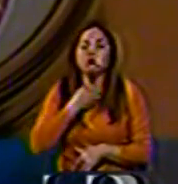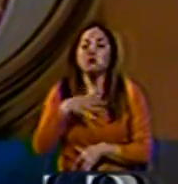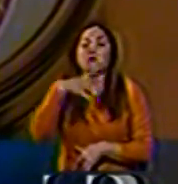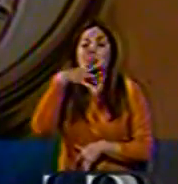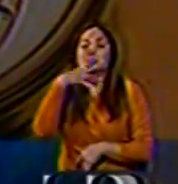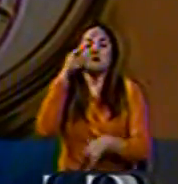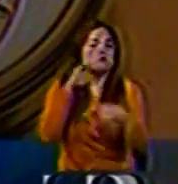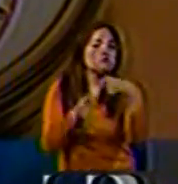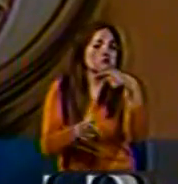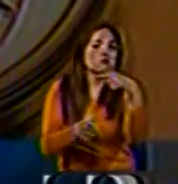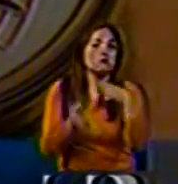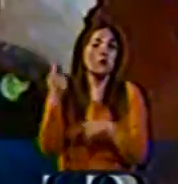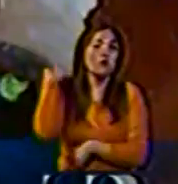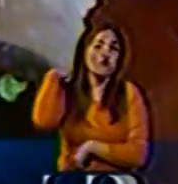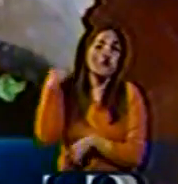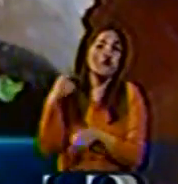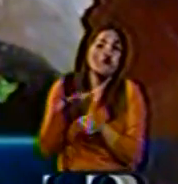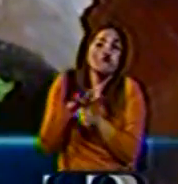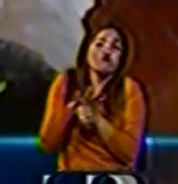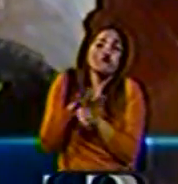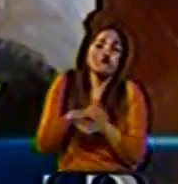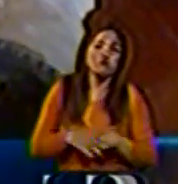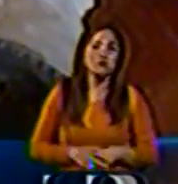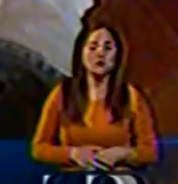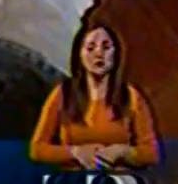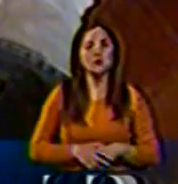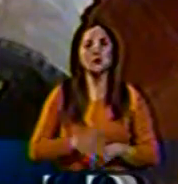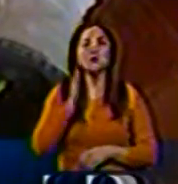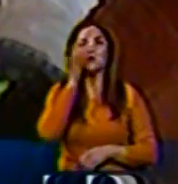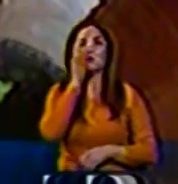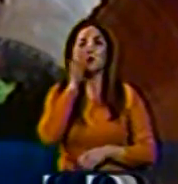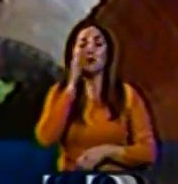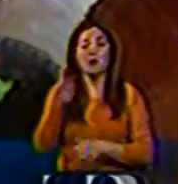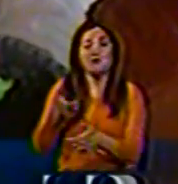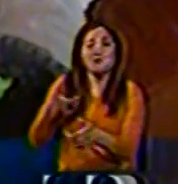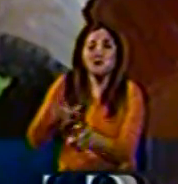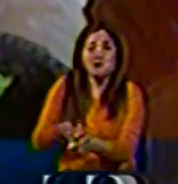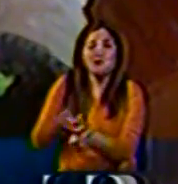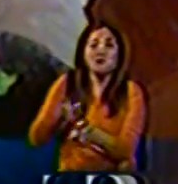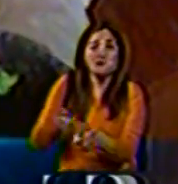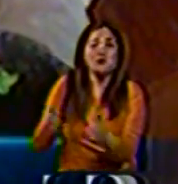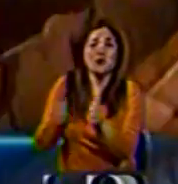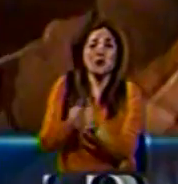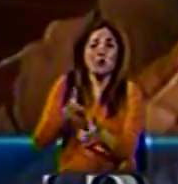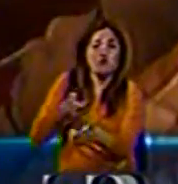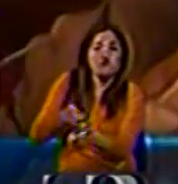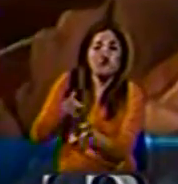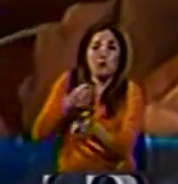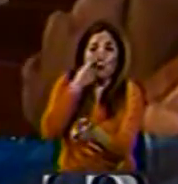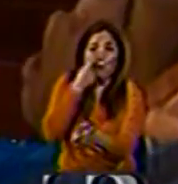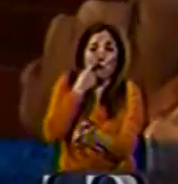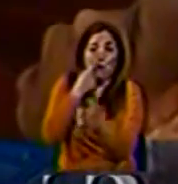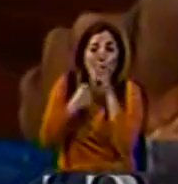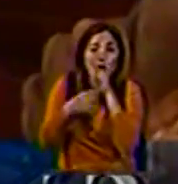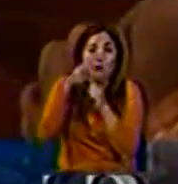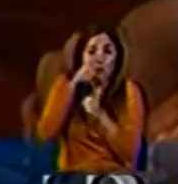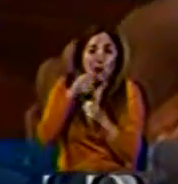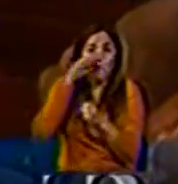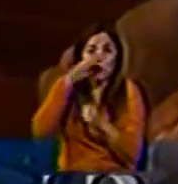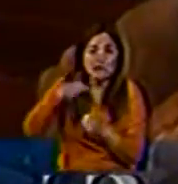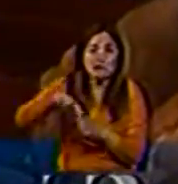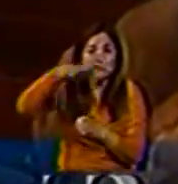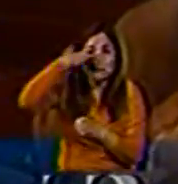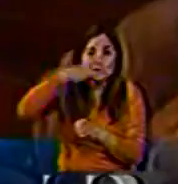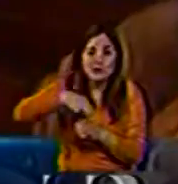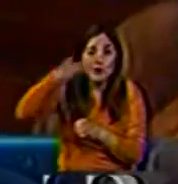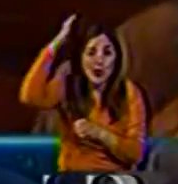permite respirar correctamente por ello su madre virginia mediante una máquina de filtración limpia el interior de su